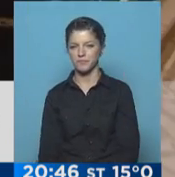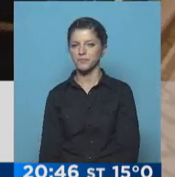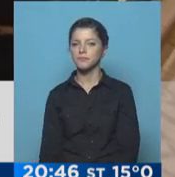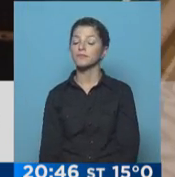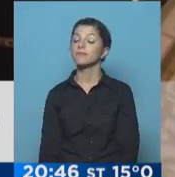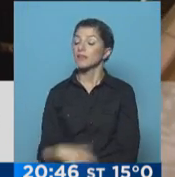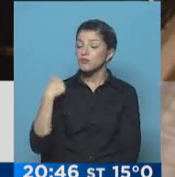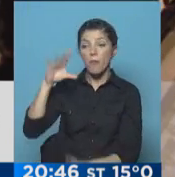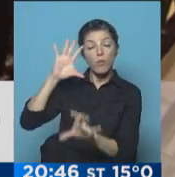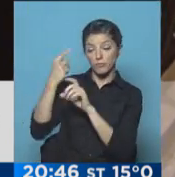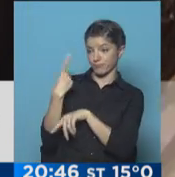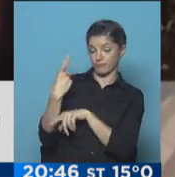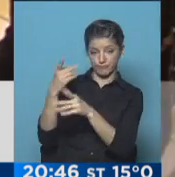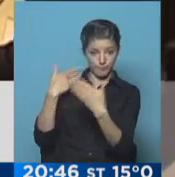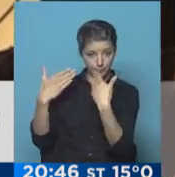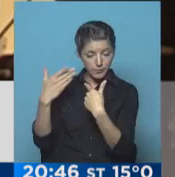Y me acuerdo.